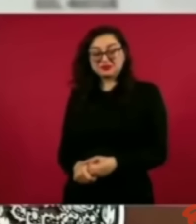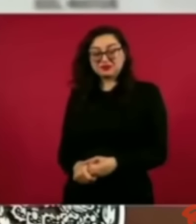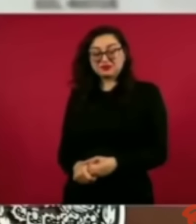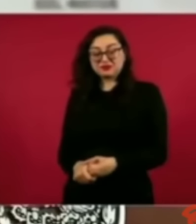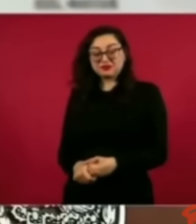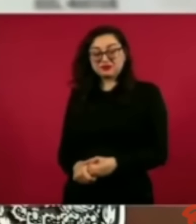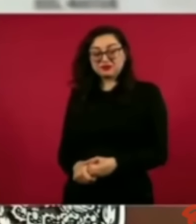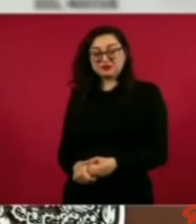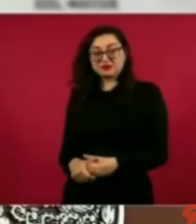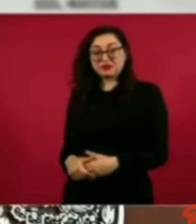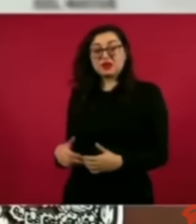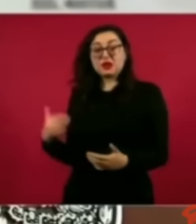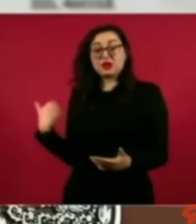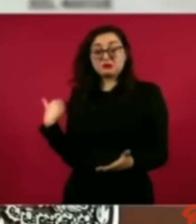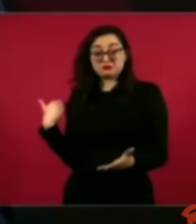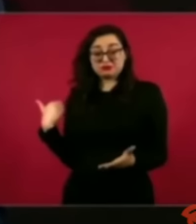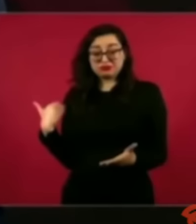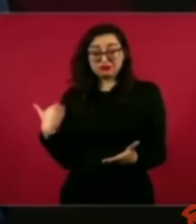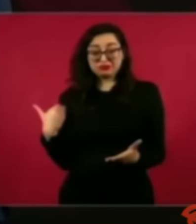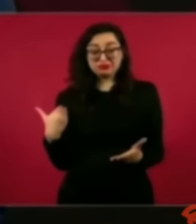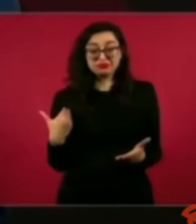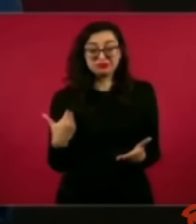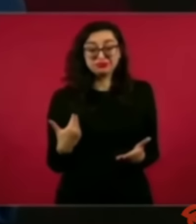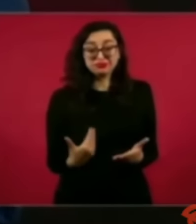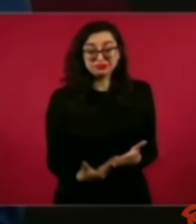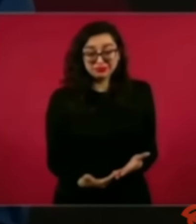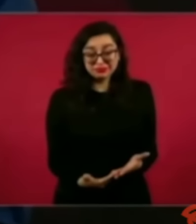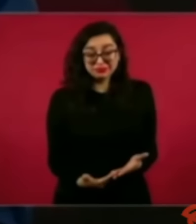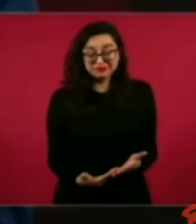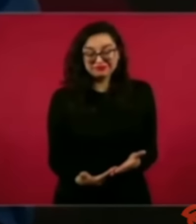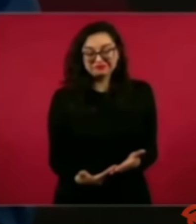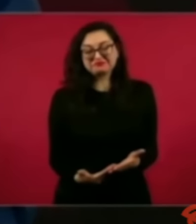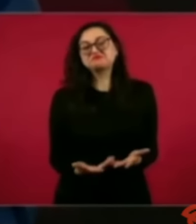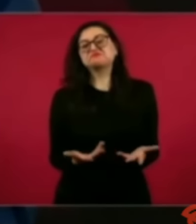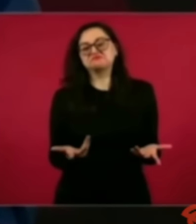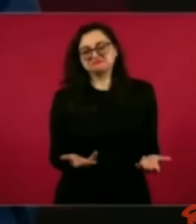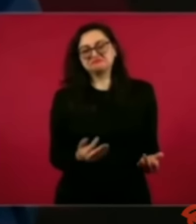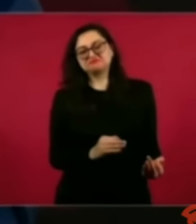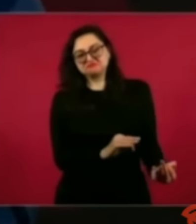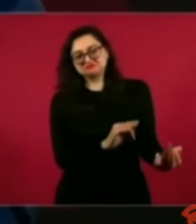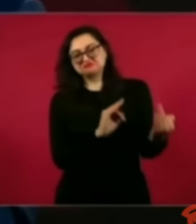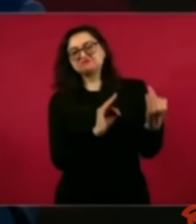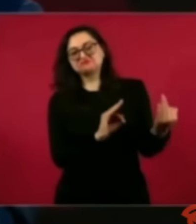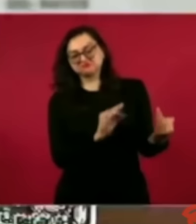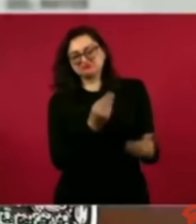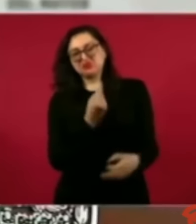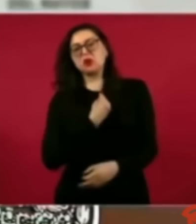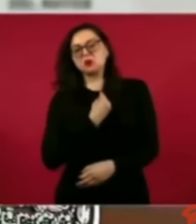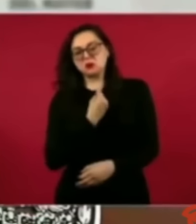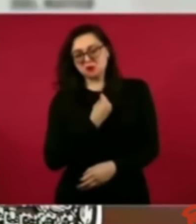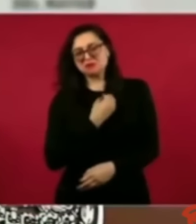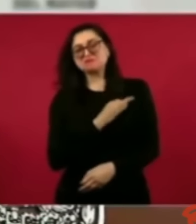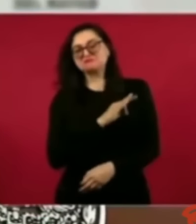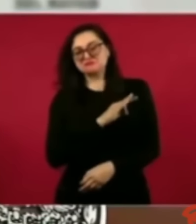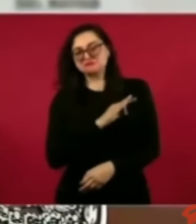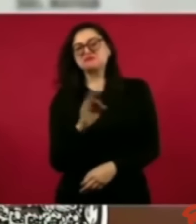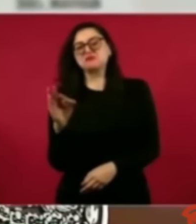Y estamos hechos, pues, para enfrentar eso. Yo voy a cerrar mi